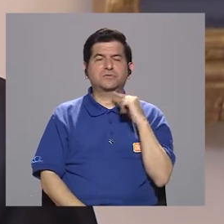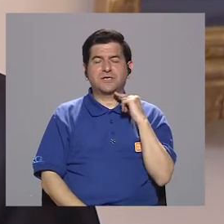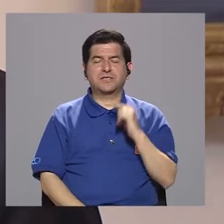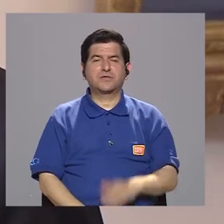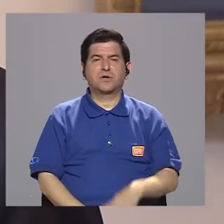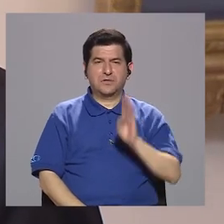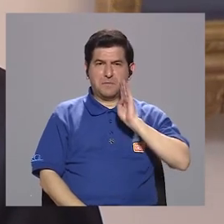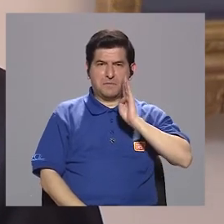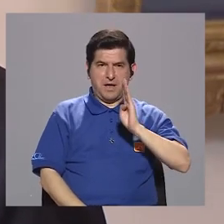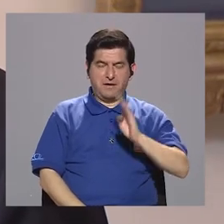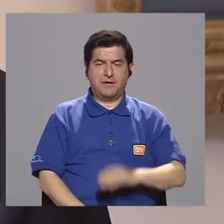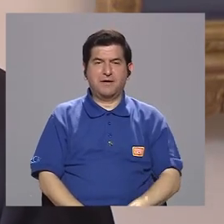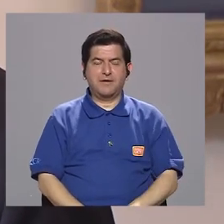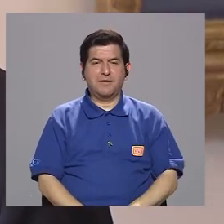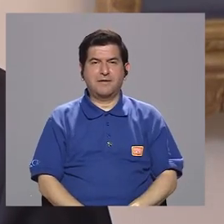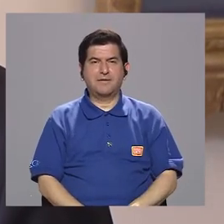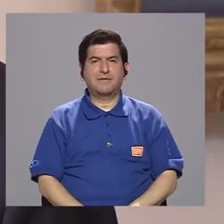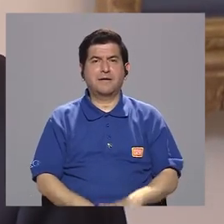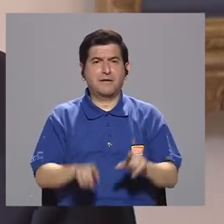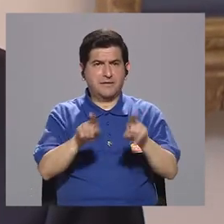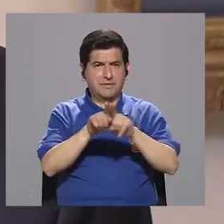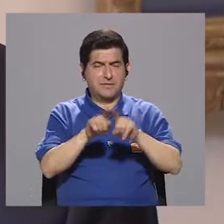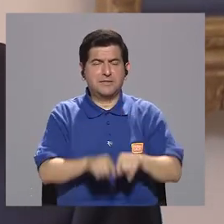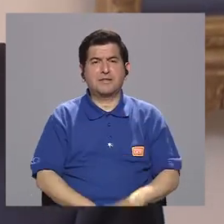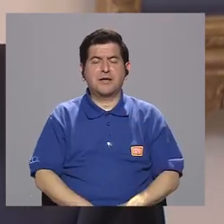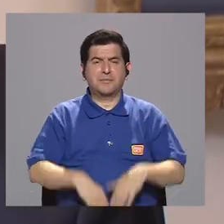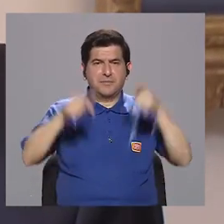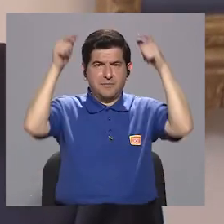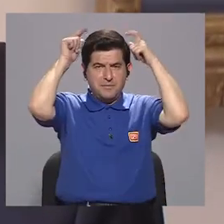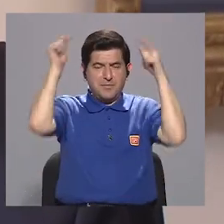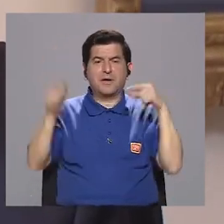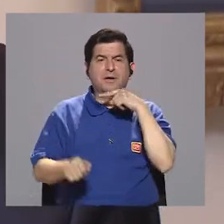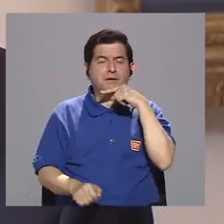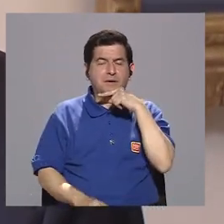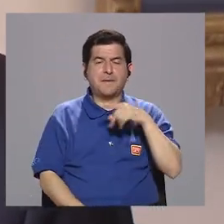belga, el cardenal también, el cardenal Mercier,